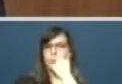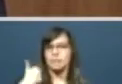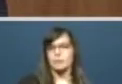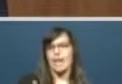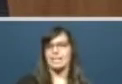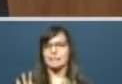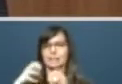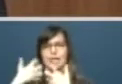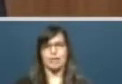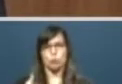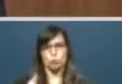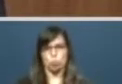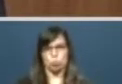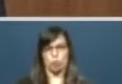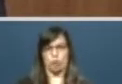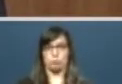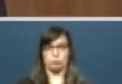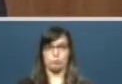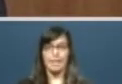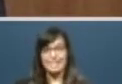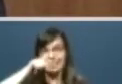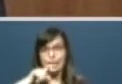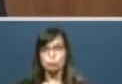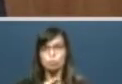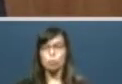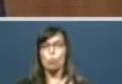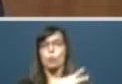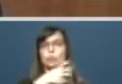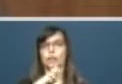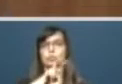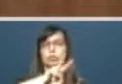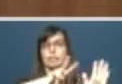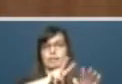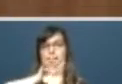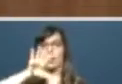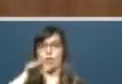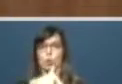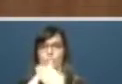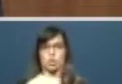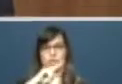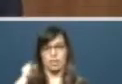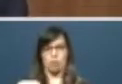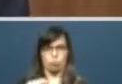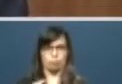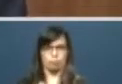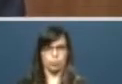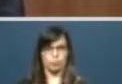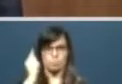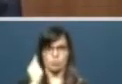que cuenta este año con 475 millones de euros de respaldo presupuestario